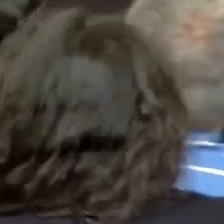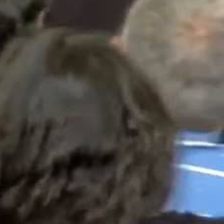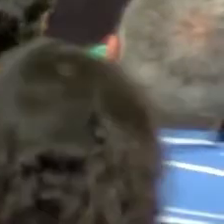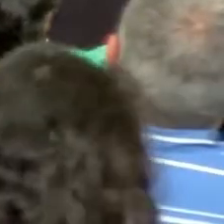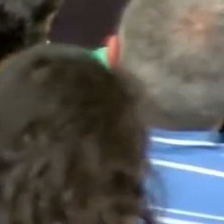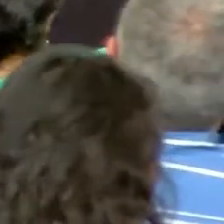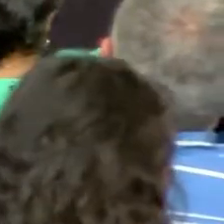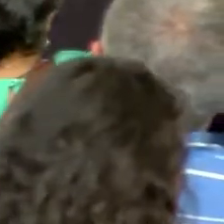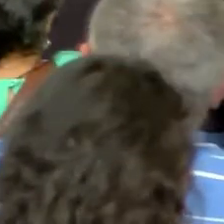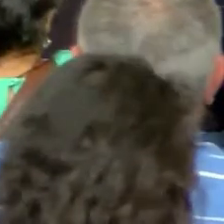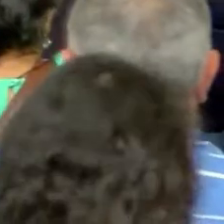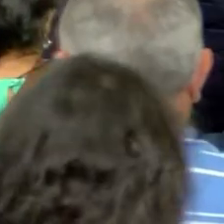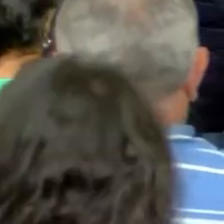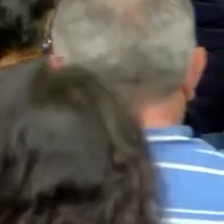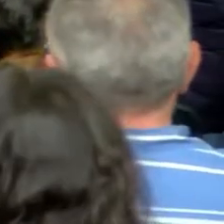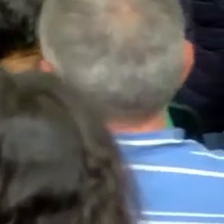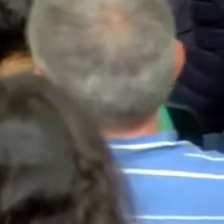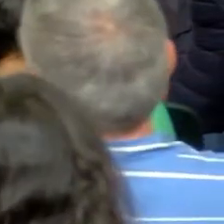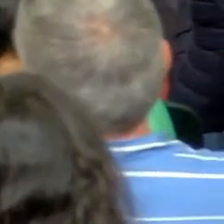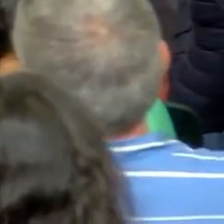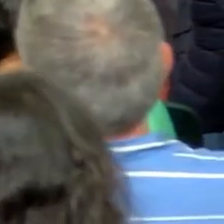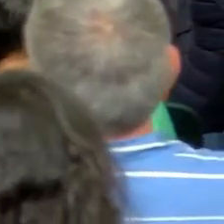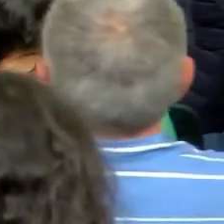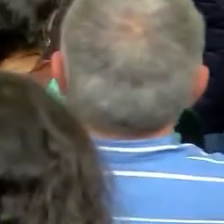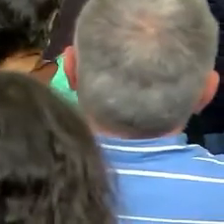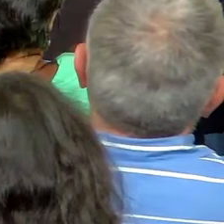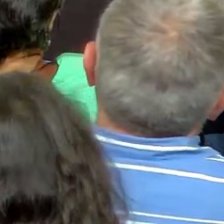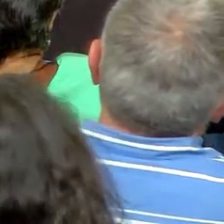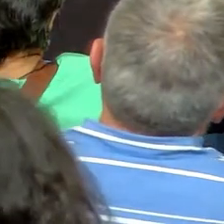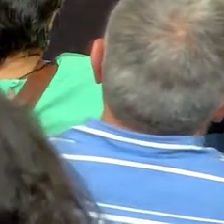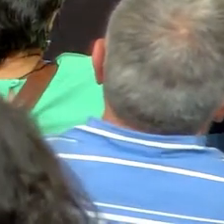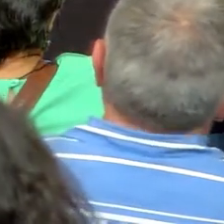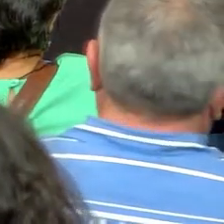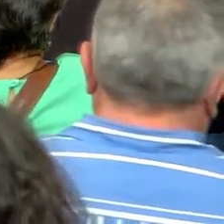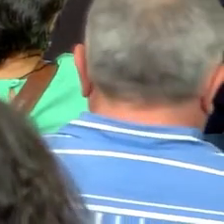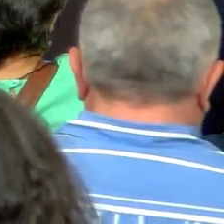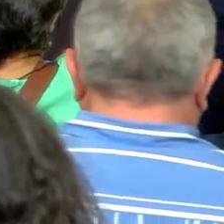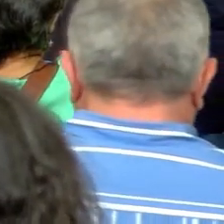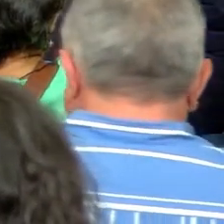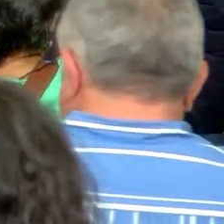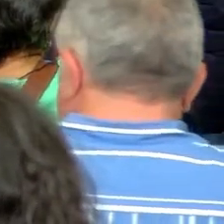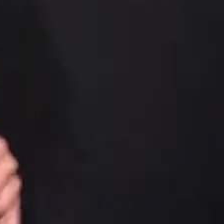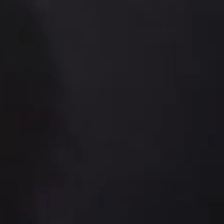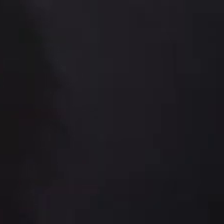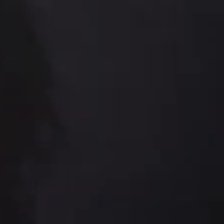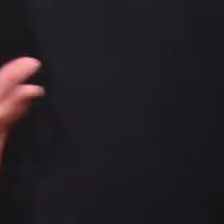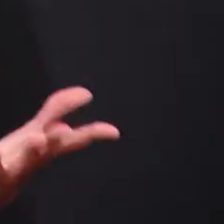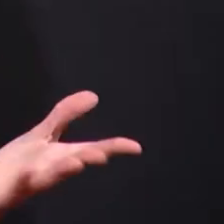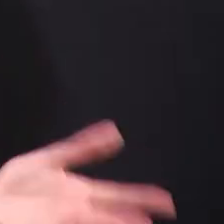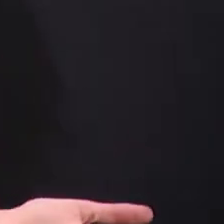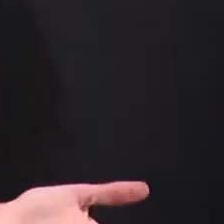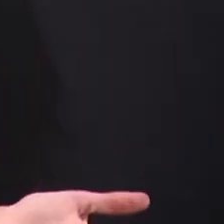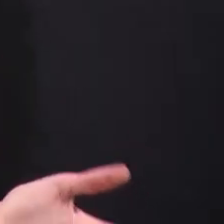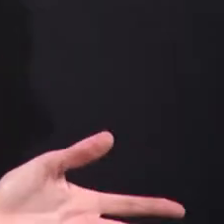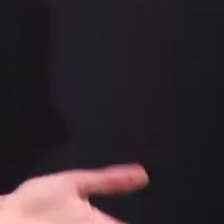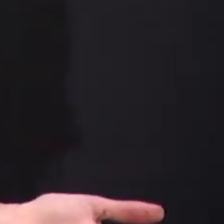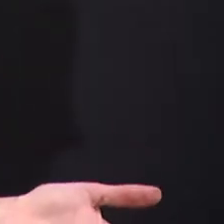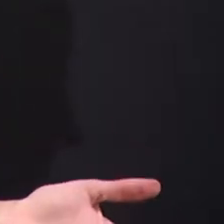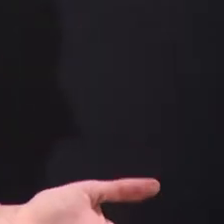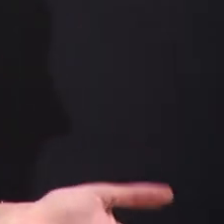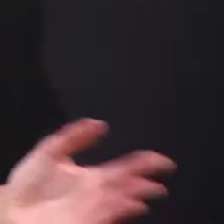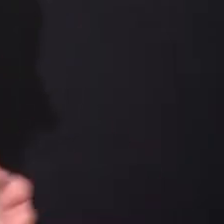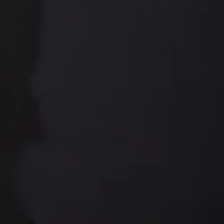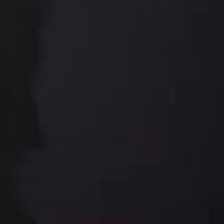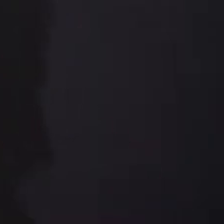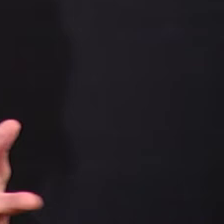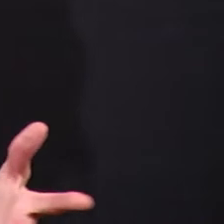Bueno, cambiamos. No, sigue, perdona, que era una broma. Traballou en prensa, traballou en medios dixitais